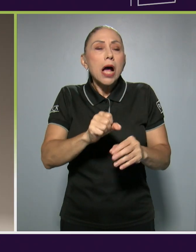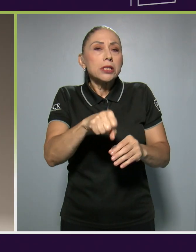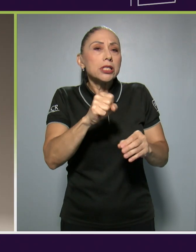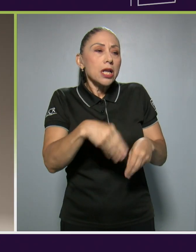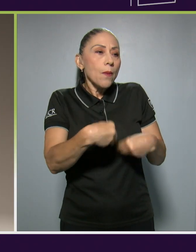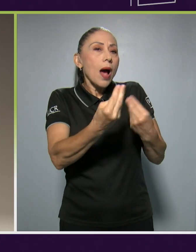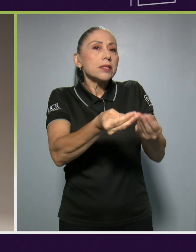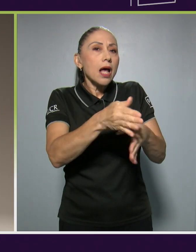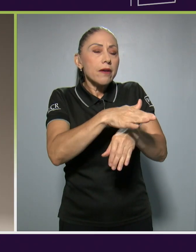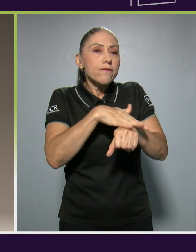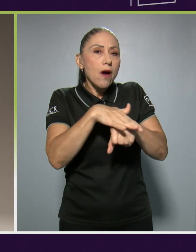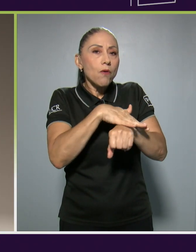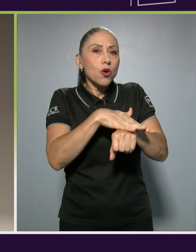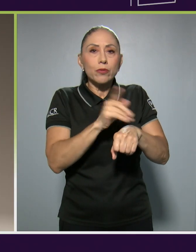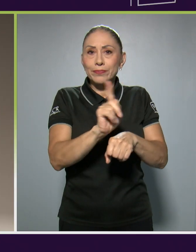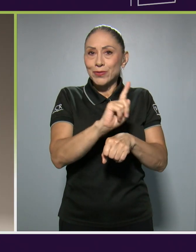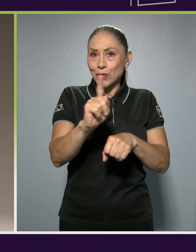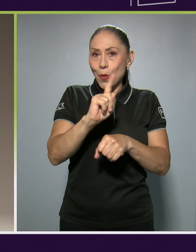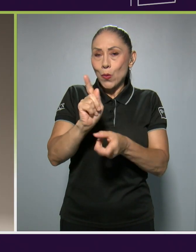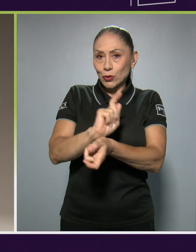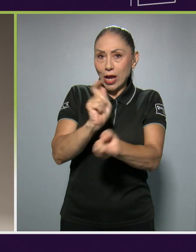un derecho, por lo tanto